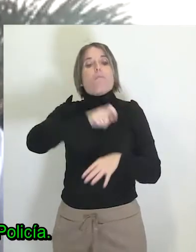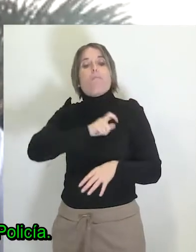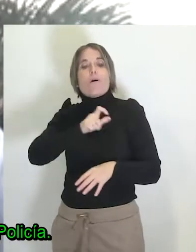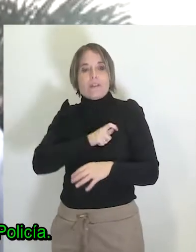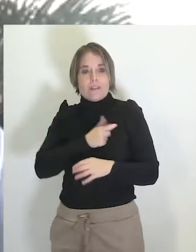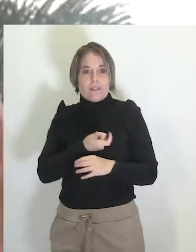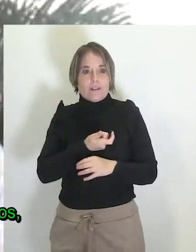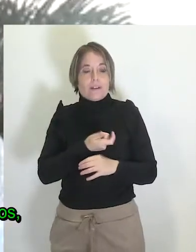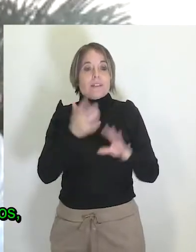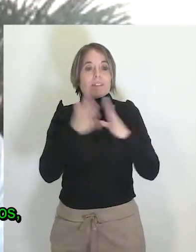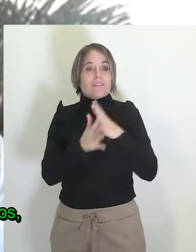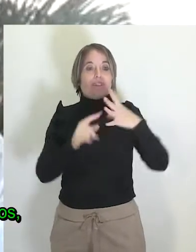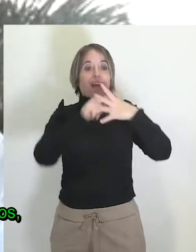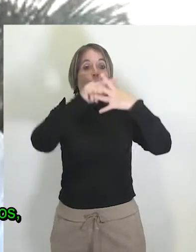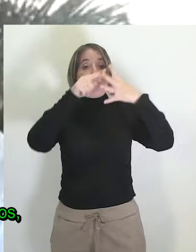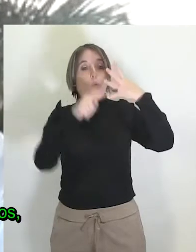la policía. Entonces eran